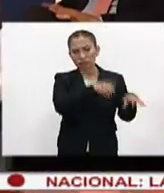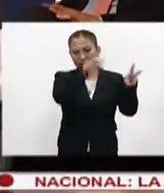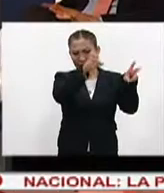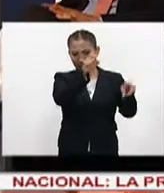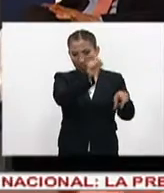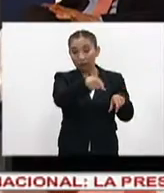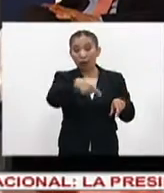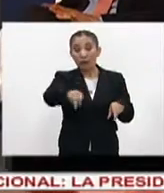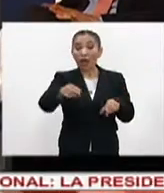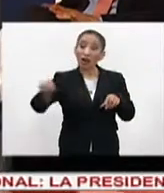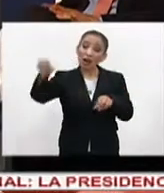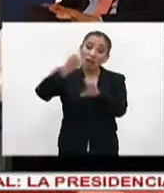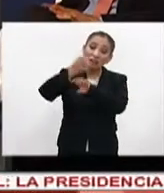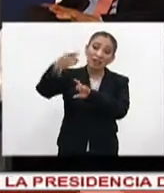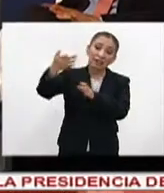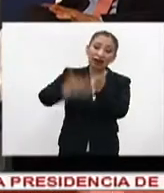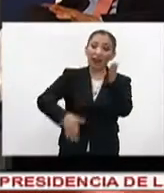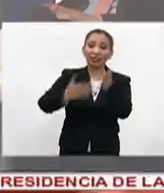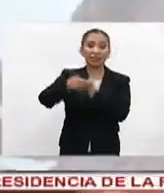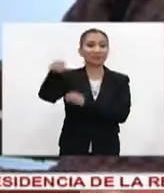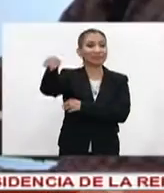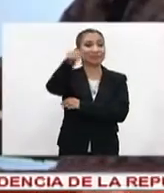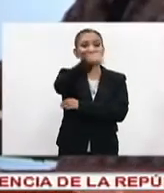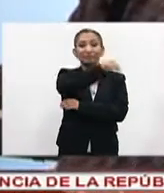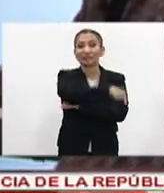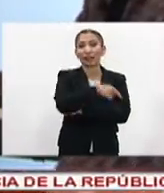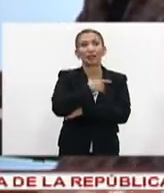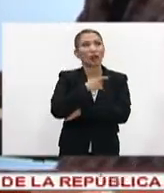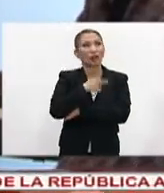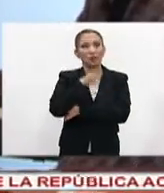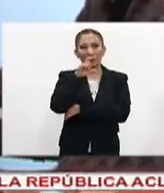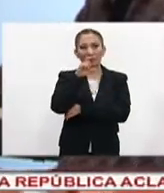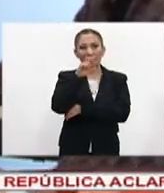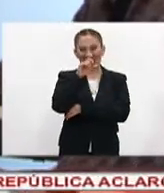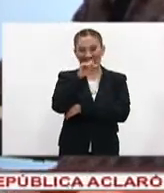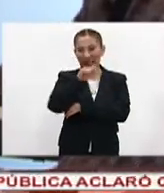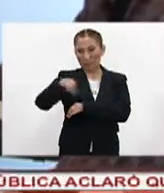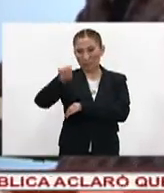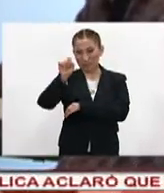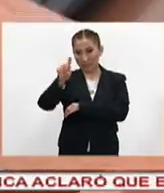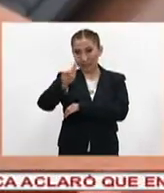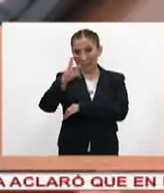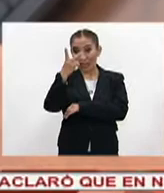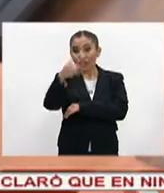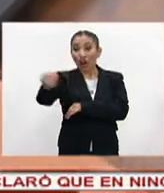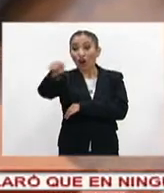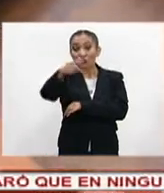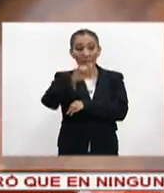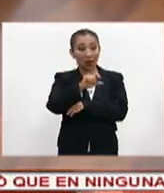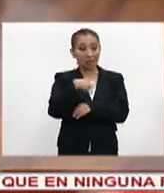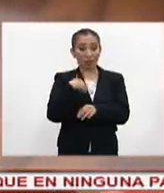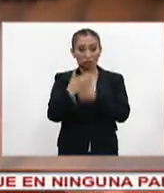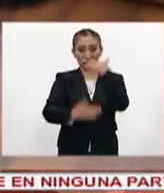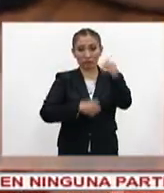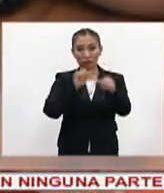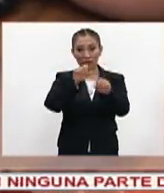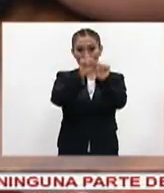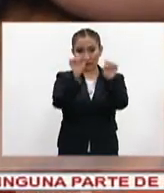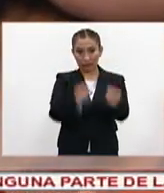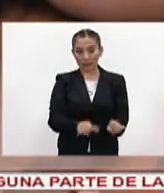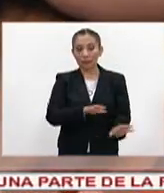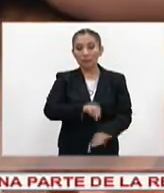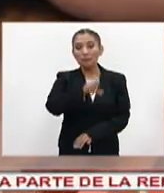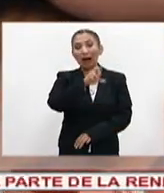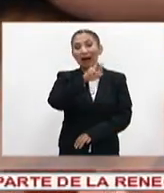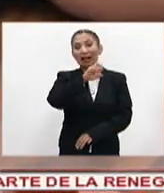materia, sin embargo, a nivel estatal aún hay retos. Solo el 20 de las 32 entidades tienen avances en este sistema.